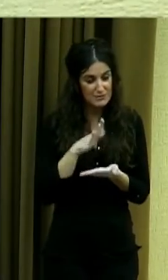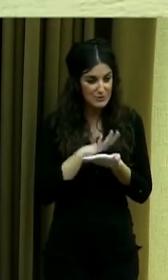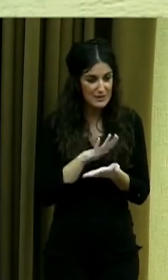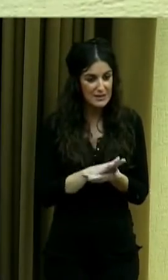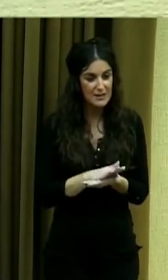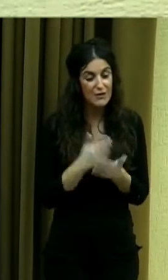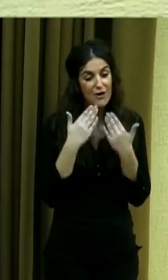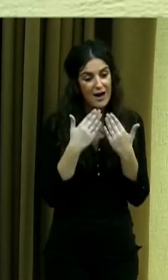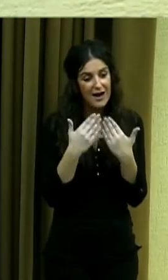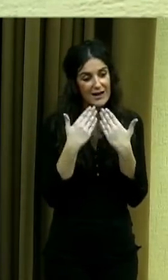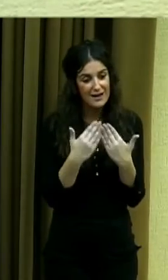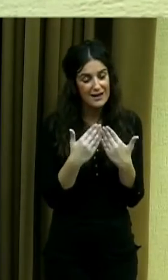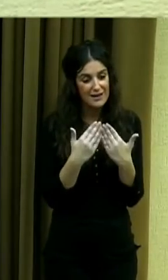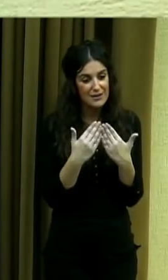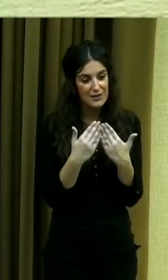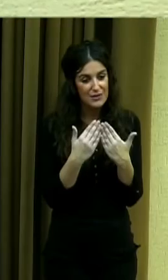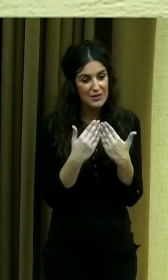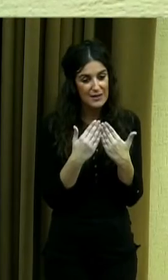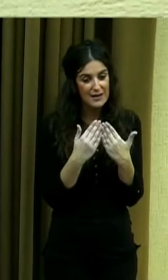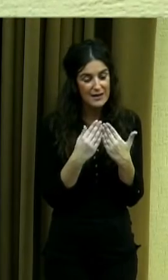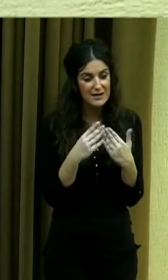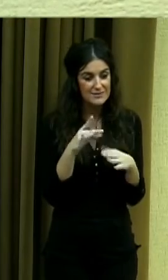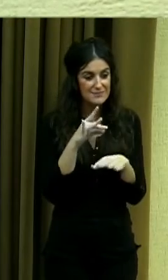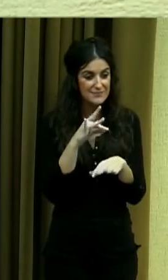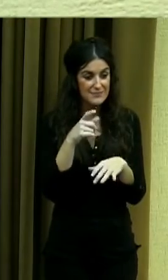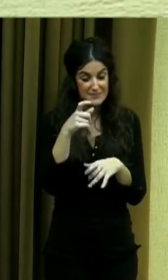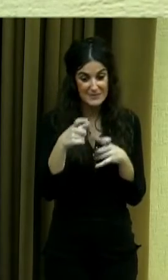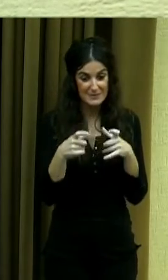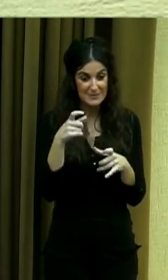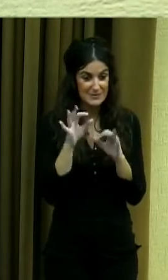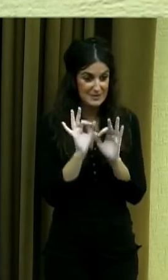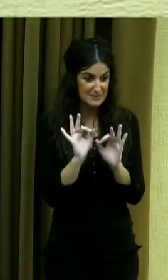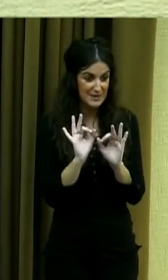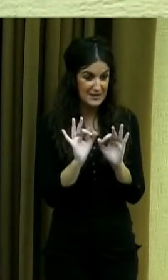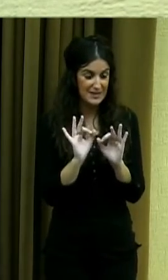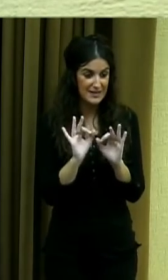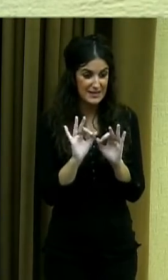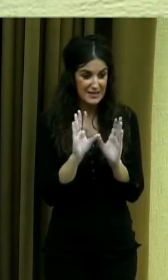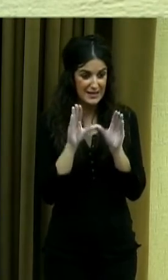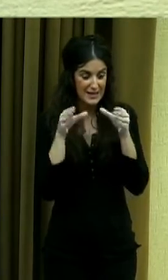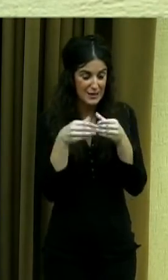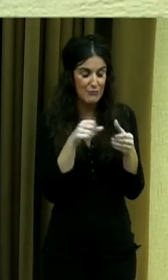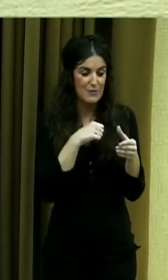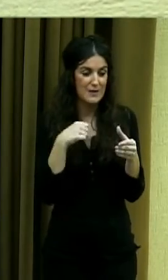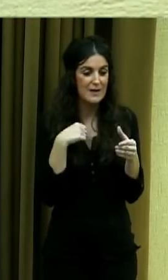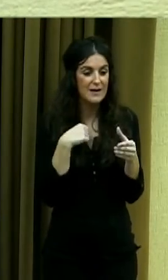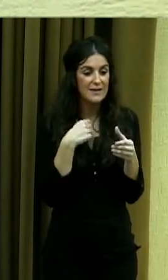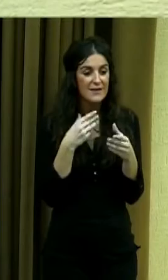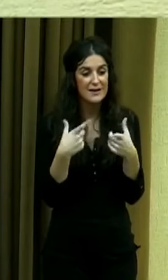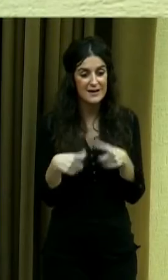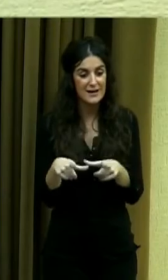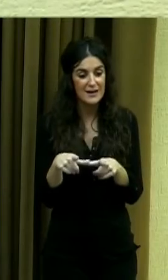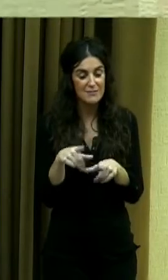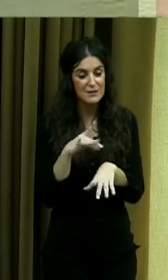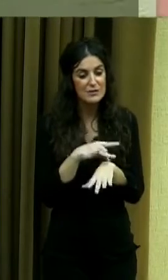a los especialistas tan extraordinarios que tenemos en nuestra comunidad en el ámbito sanitario. Y como tenemos